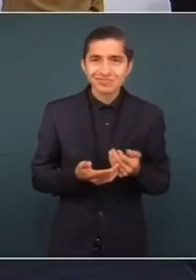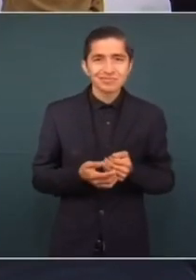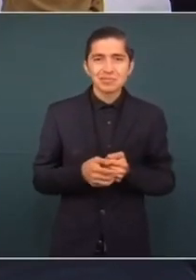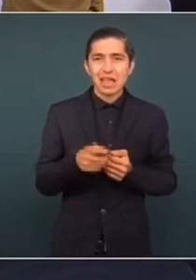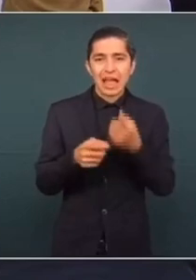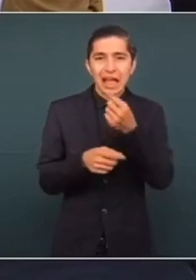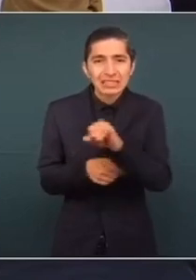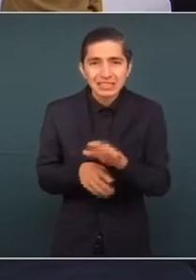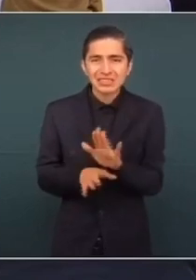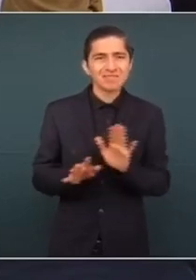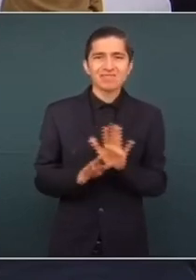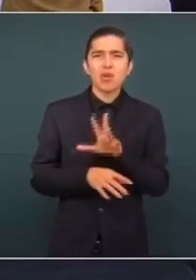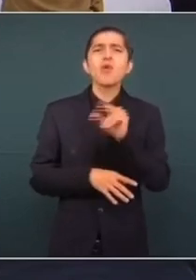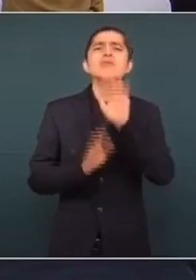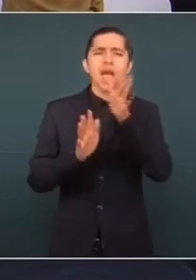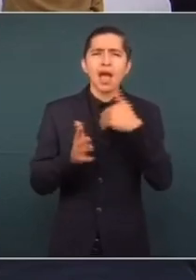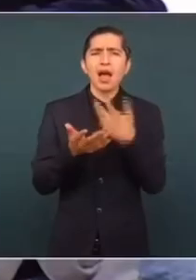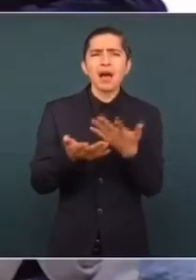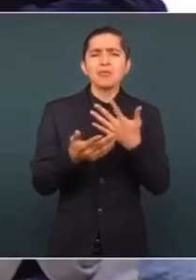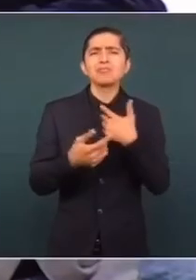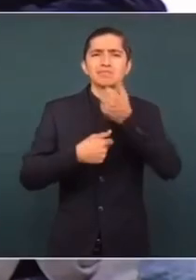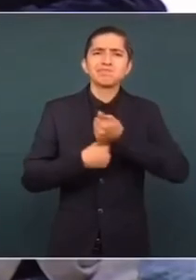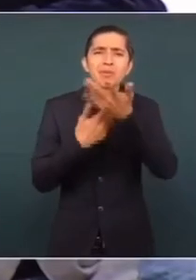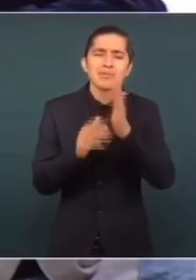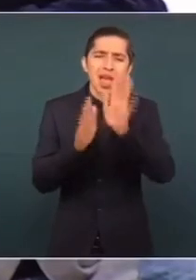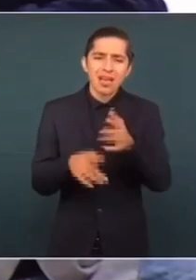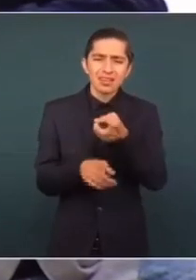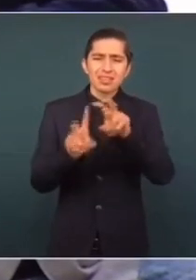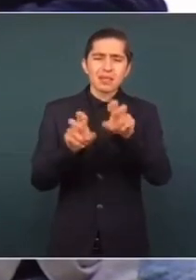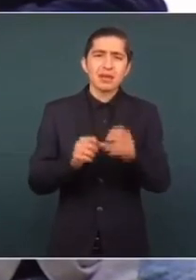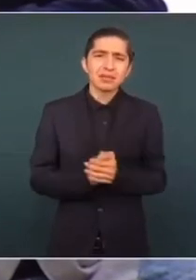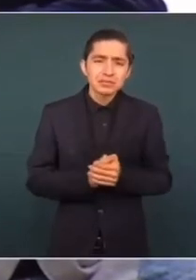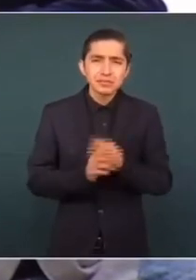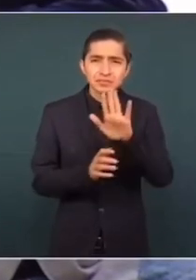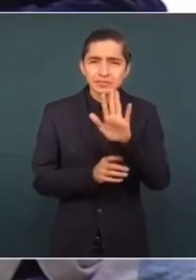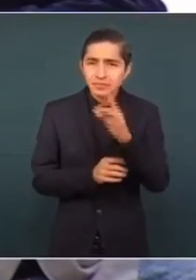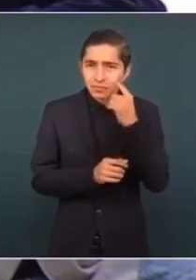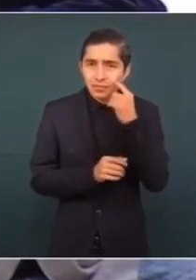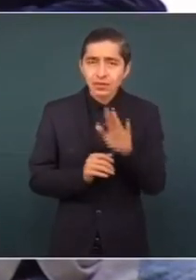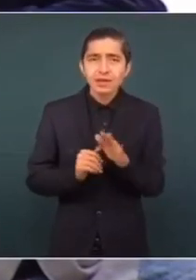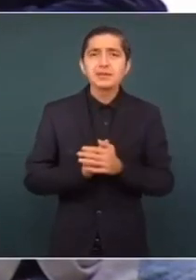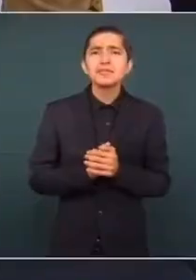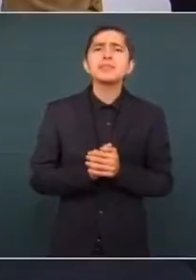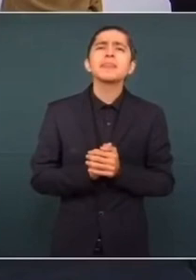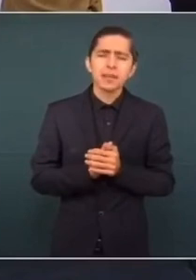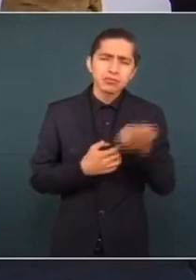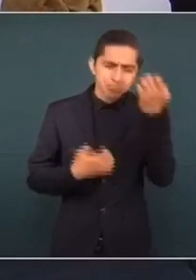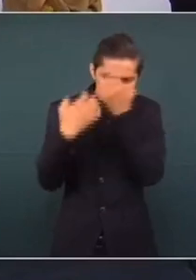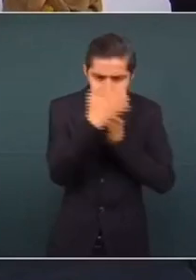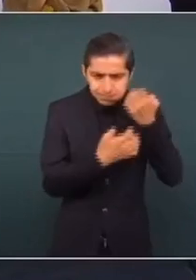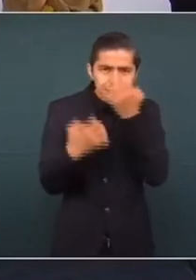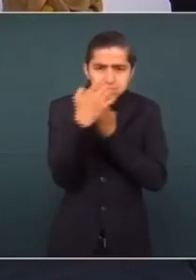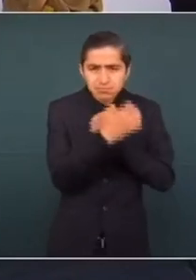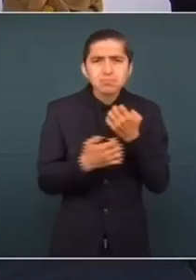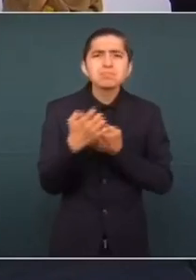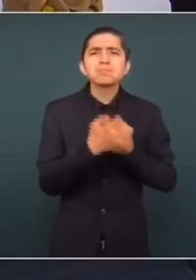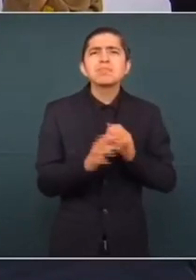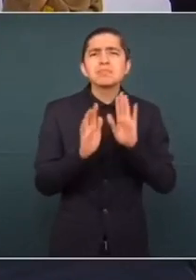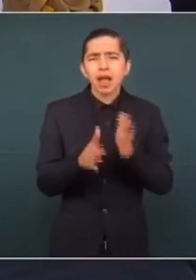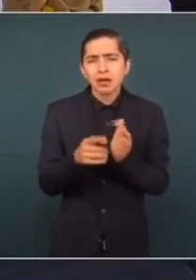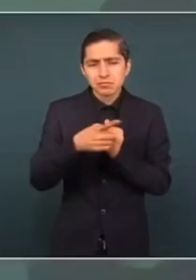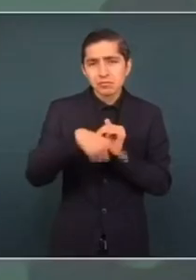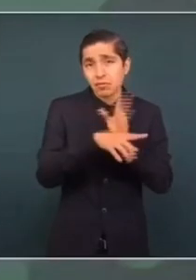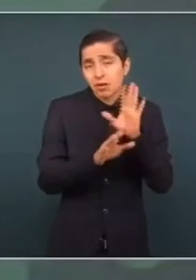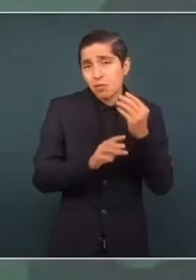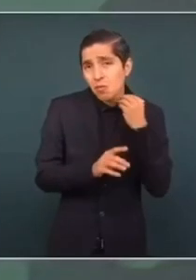no funcionan así las cosas. Pero ya fijé yo mi postura al respecto. Pues mira, lo están revisando los